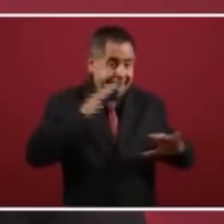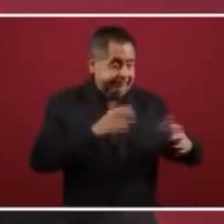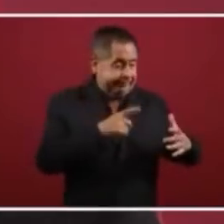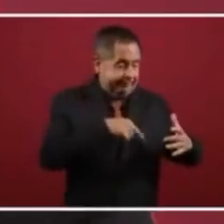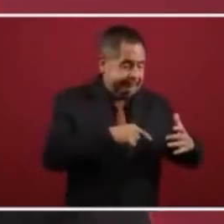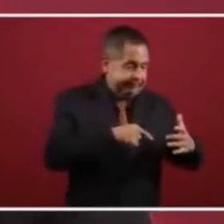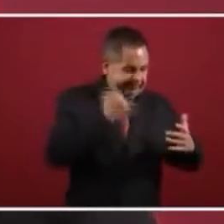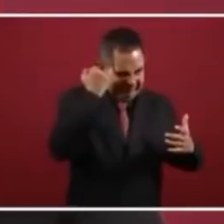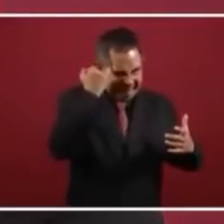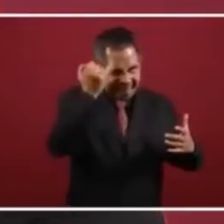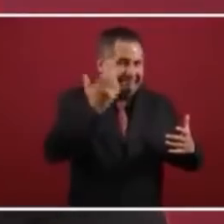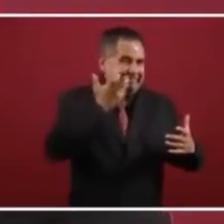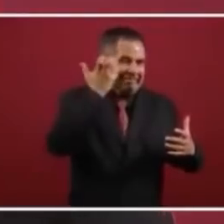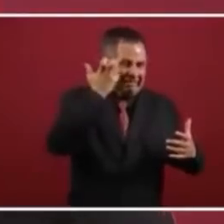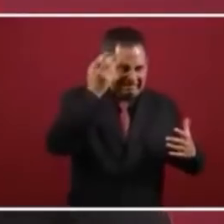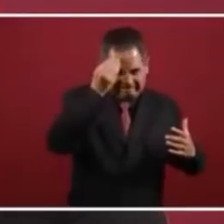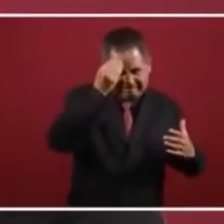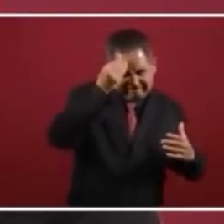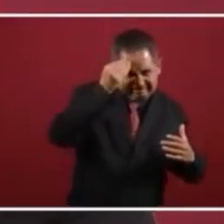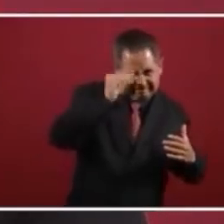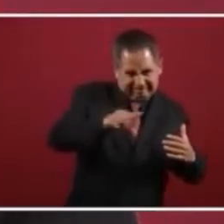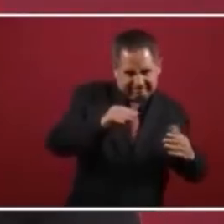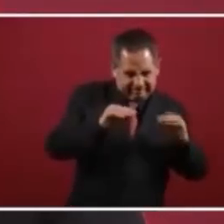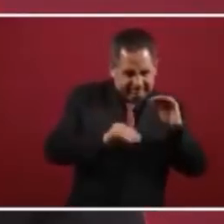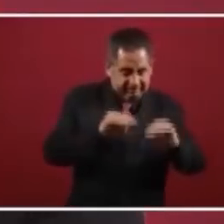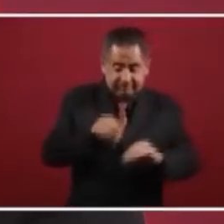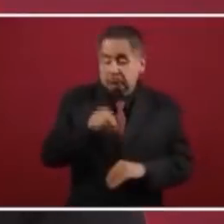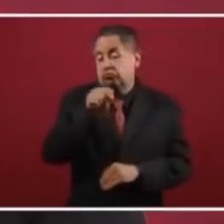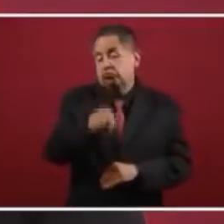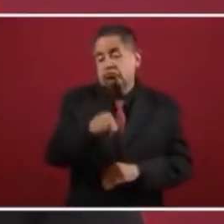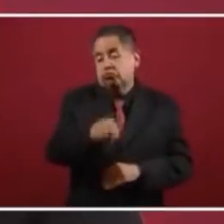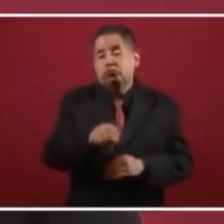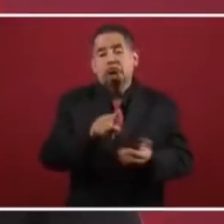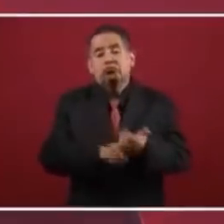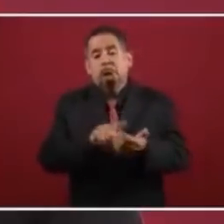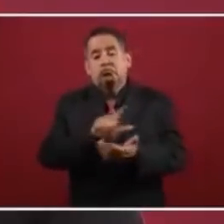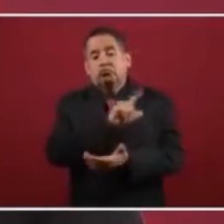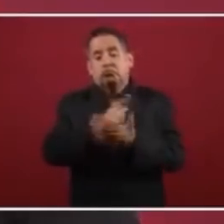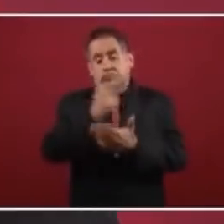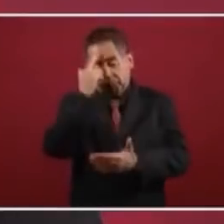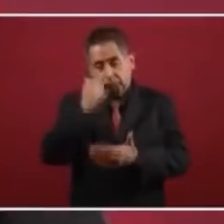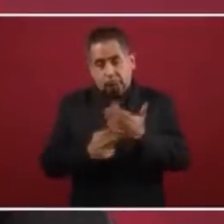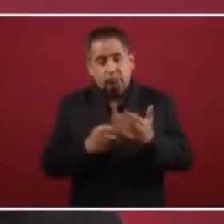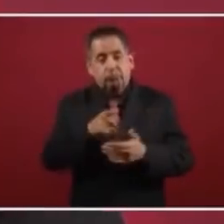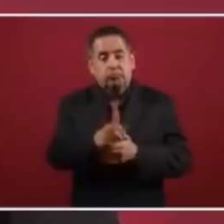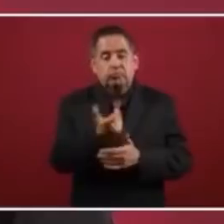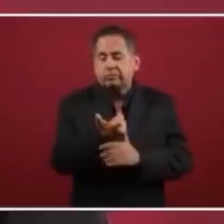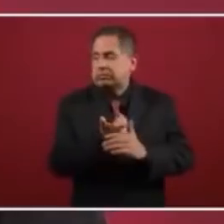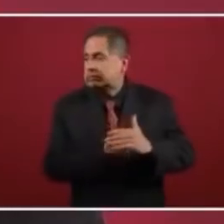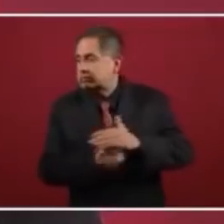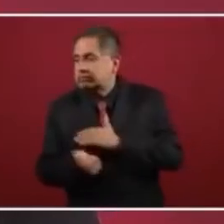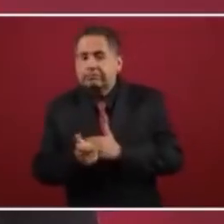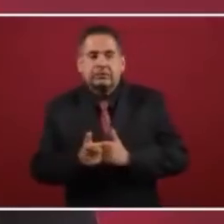les fabricaron el delito de lavado de dinero.